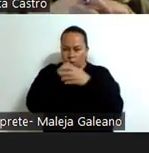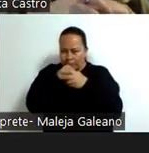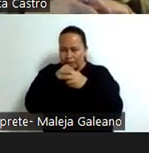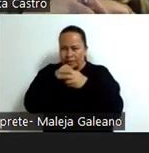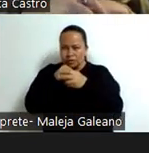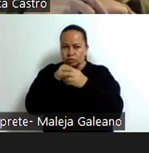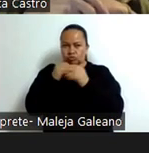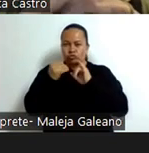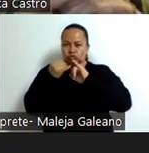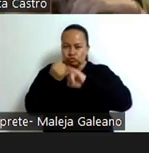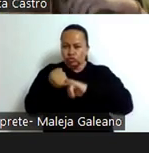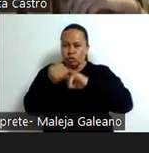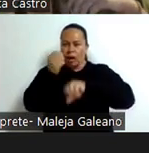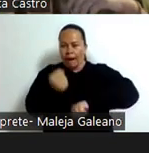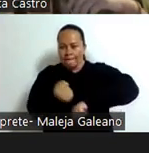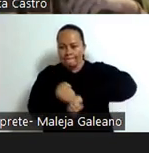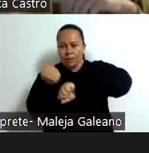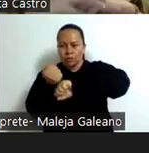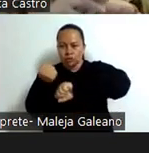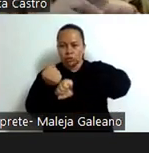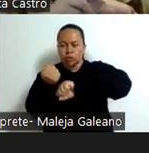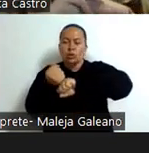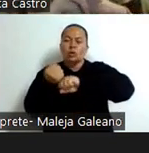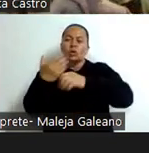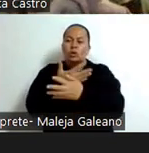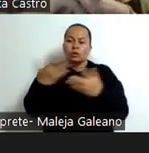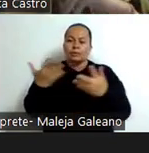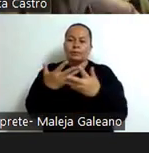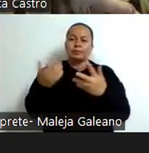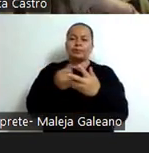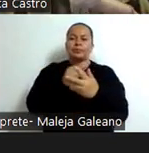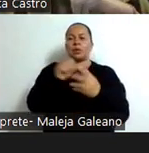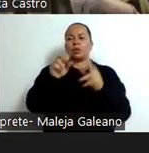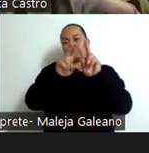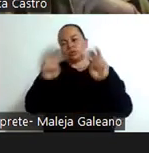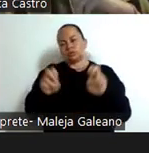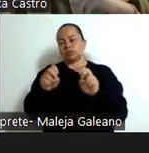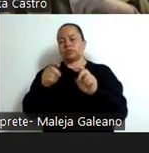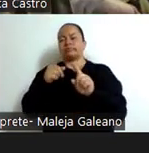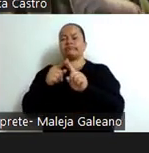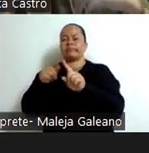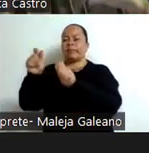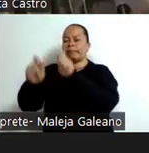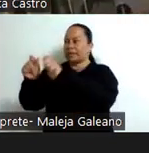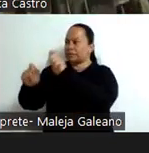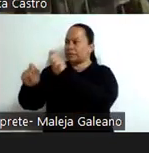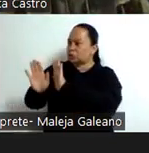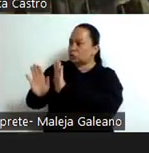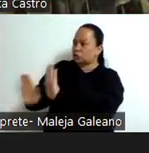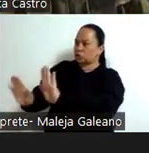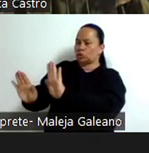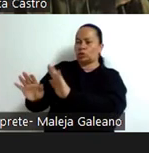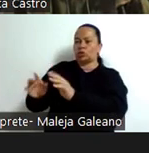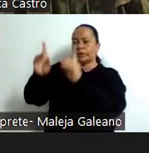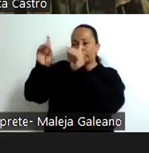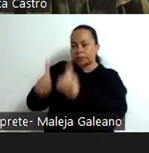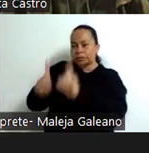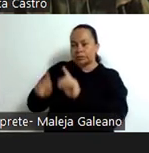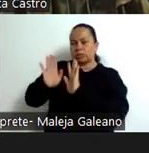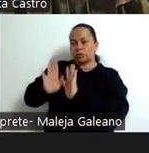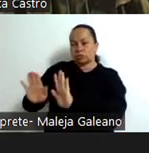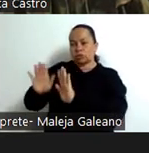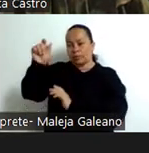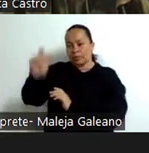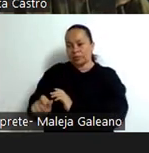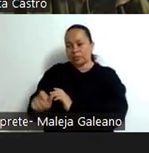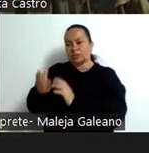también merece vincularlo con otros temas como la agencia de cada persona como la decisión de la persona quién quiere